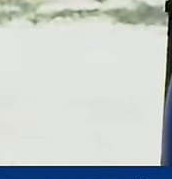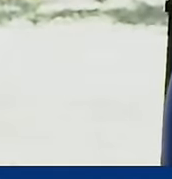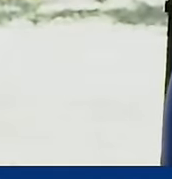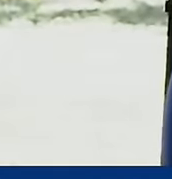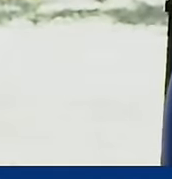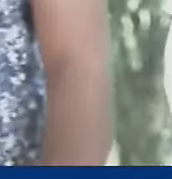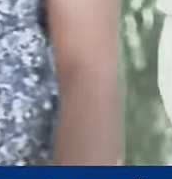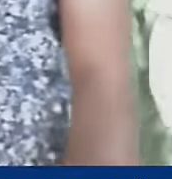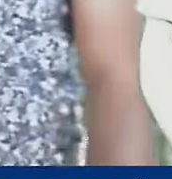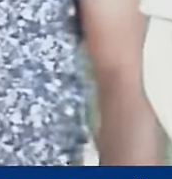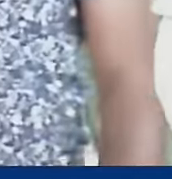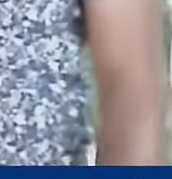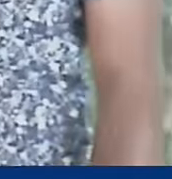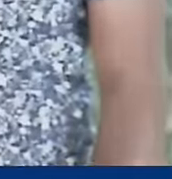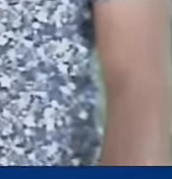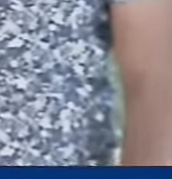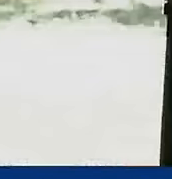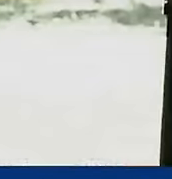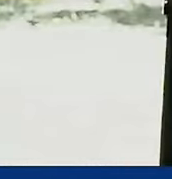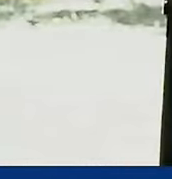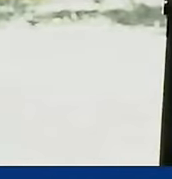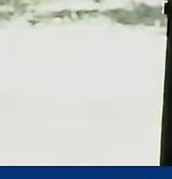Correcto. Así se llama el grupo.